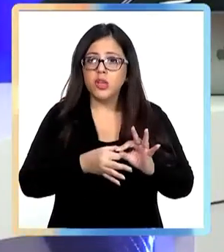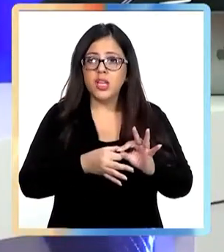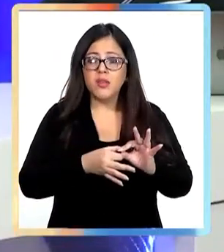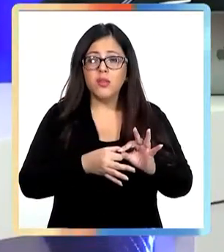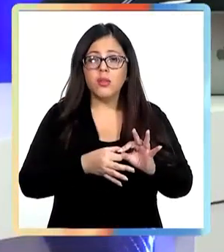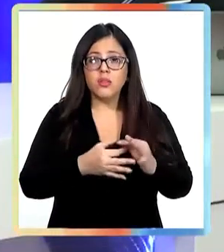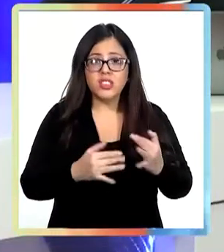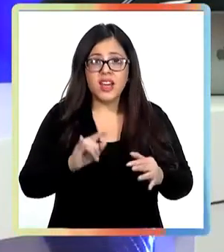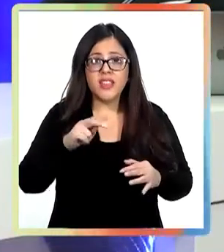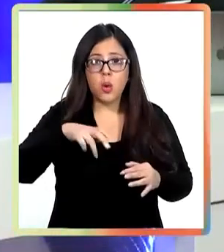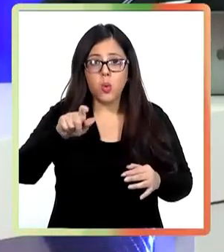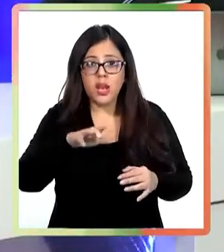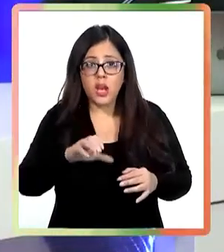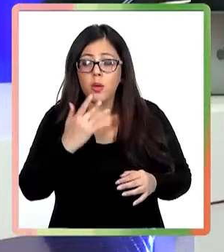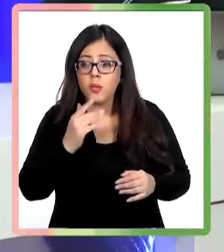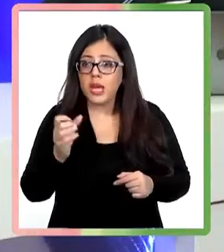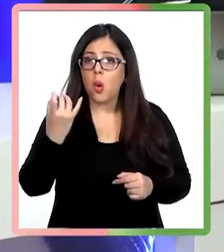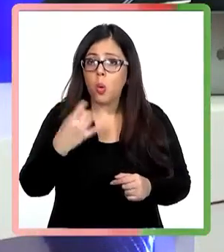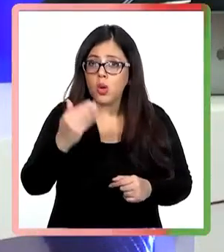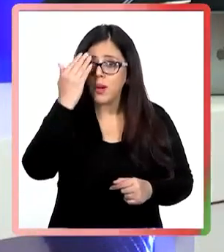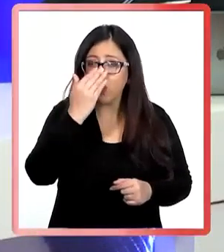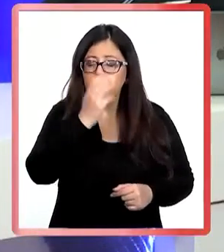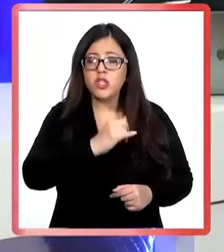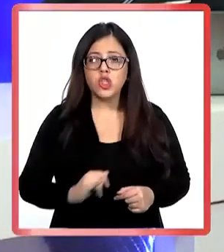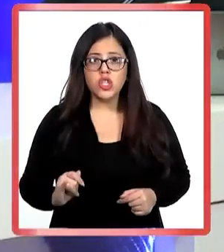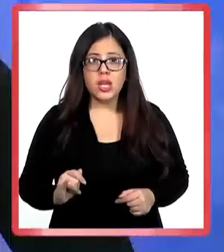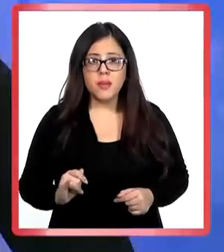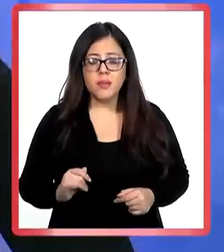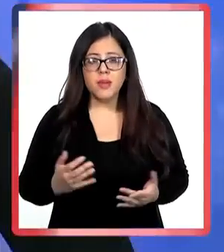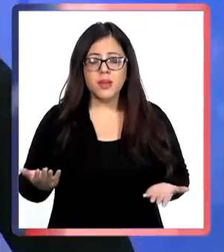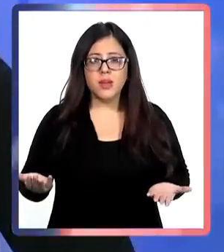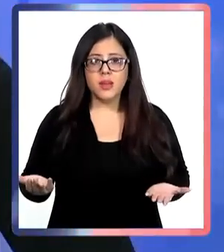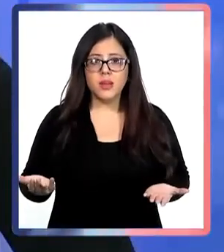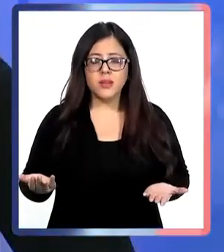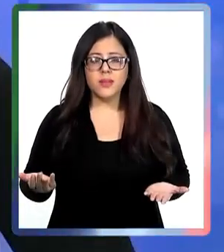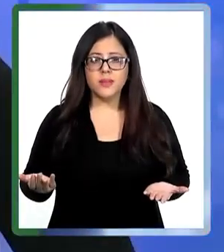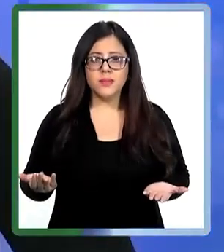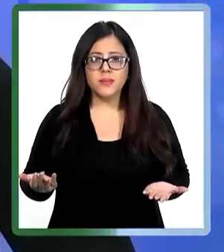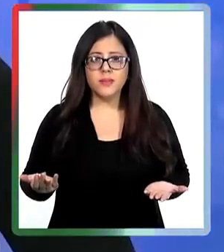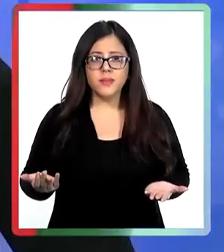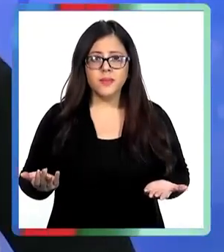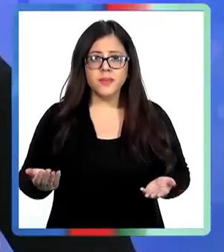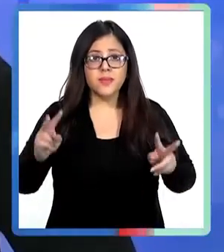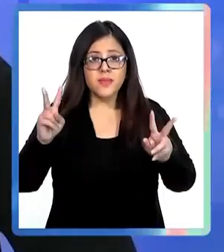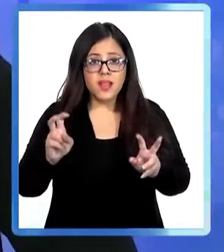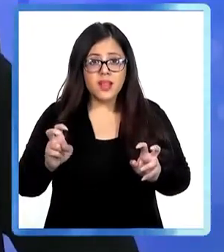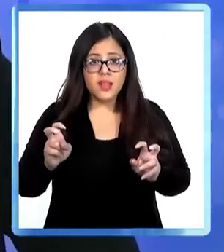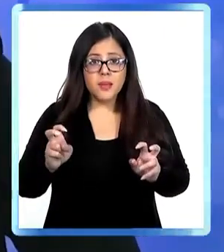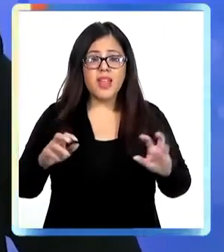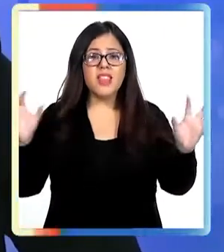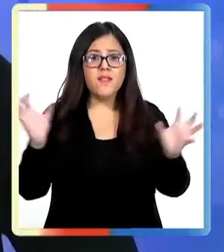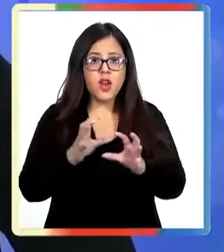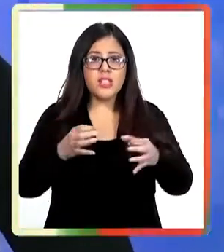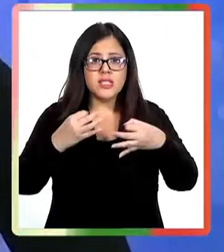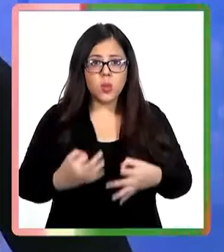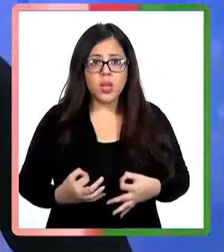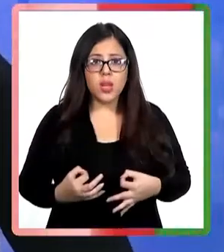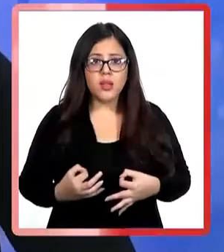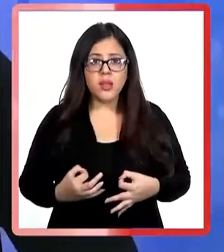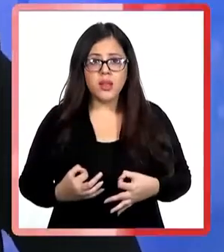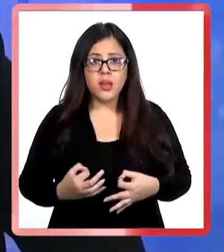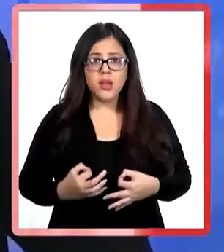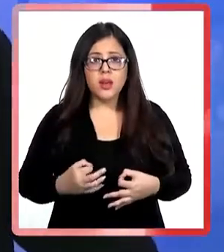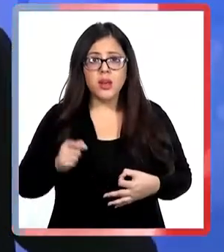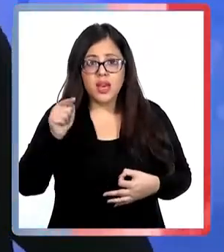lenguas indígenas de la UNESCO? ¿Por qué la única preocupación siempre es sobre los temas de violencia y seguridad. Eso